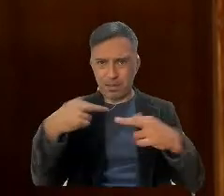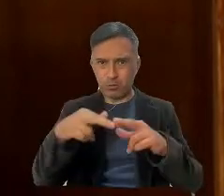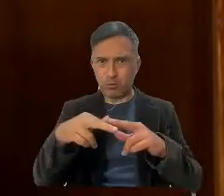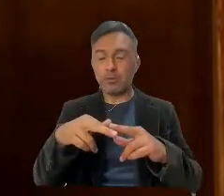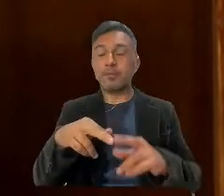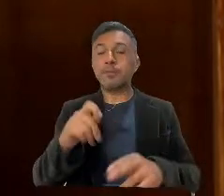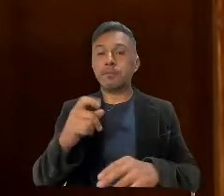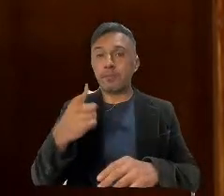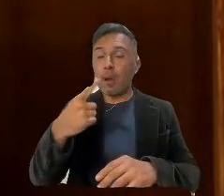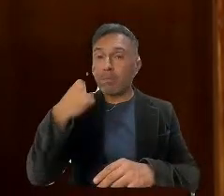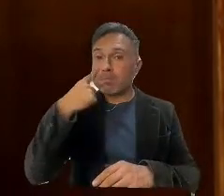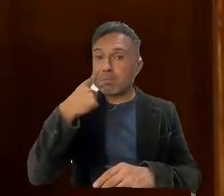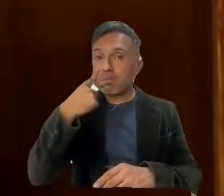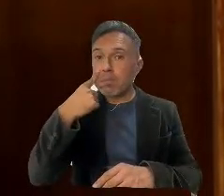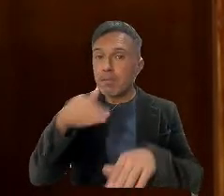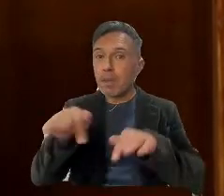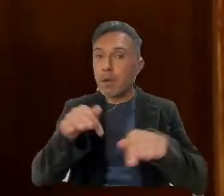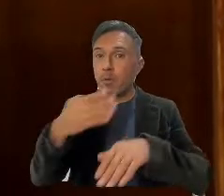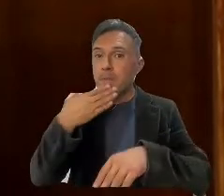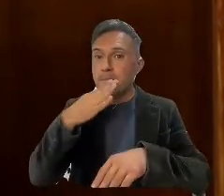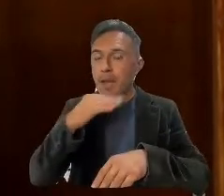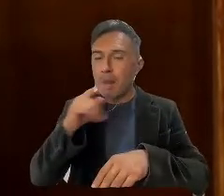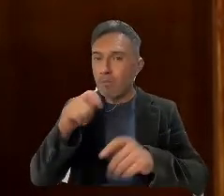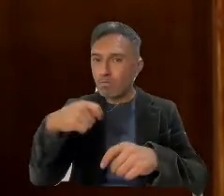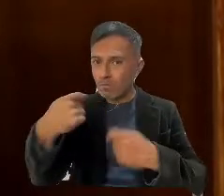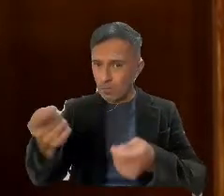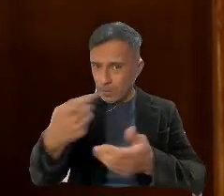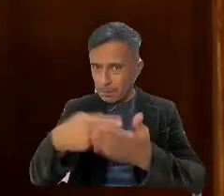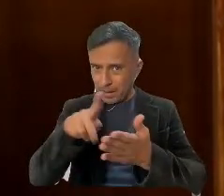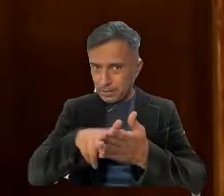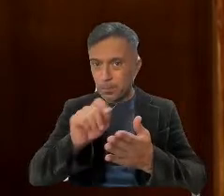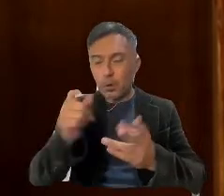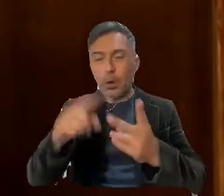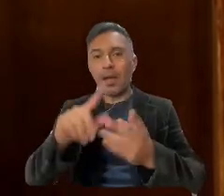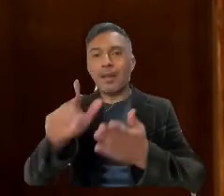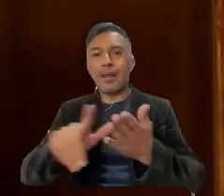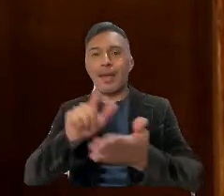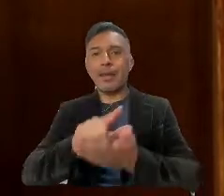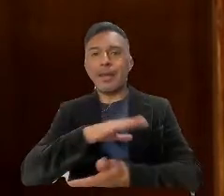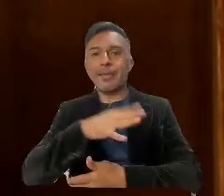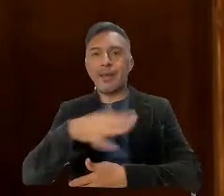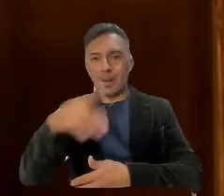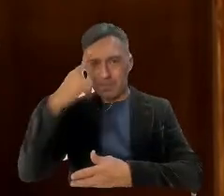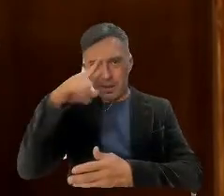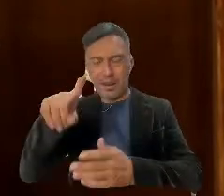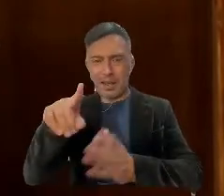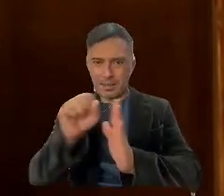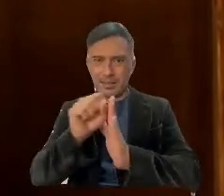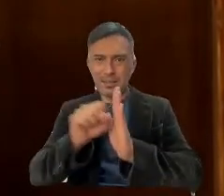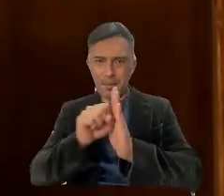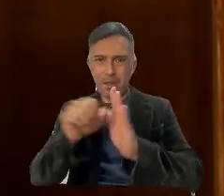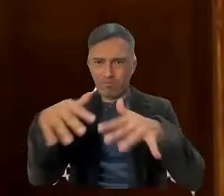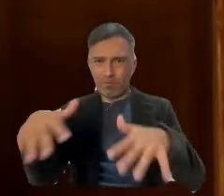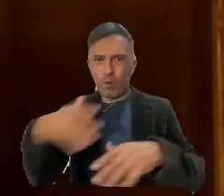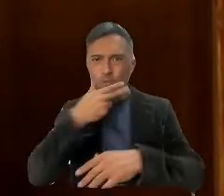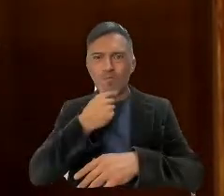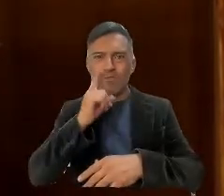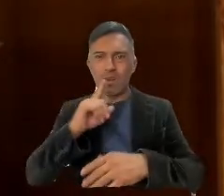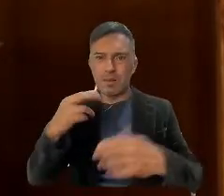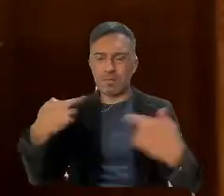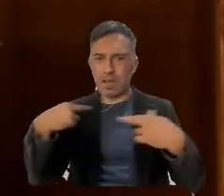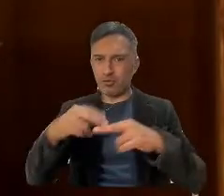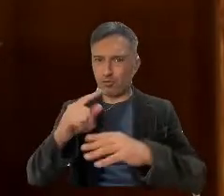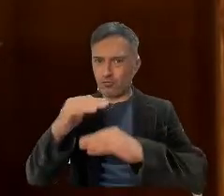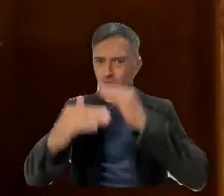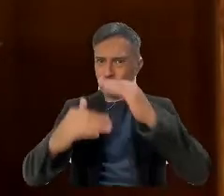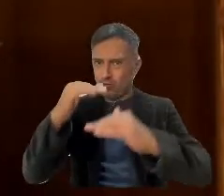desempeño, o de la Ley General del Sistema para la Carrera de las Maestras y los Maestros. Además, cuenten con una antigüedad de